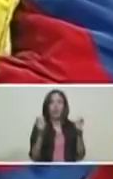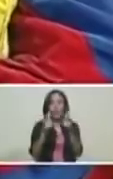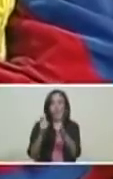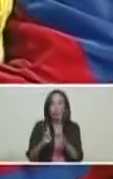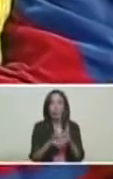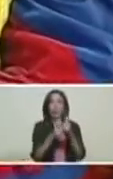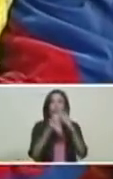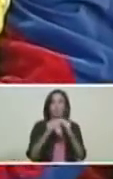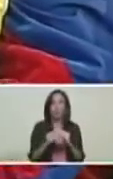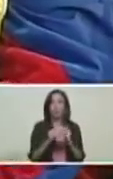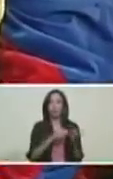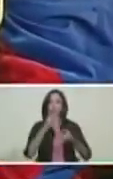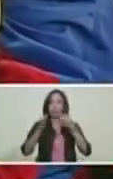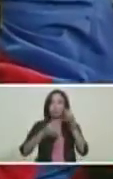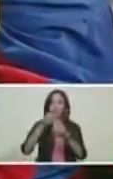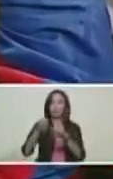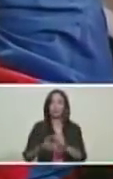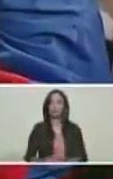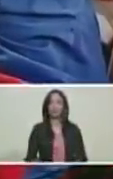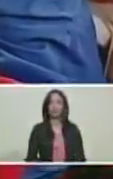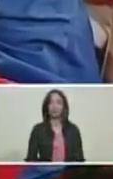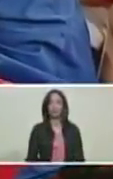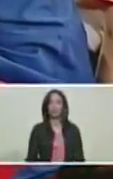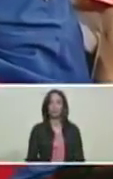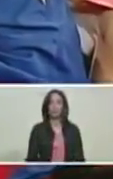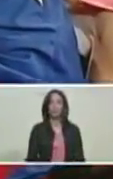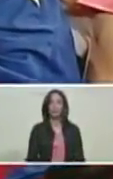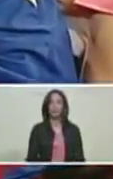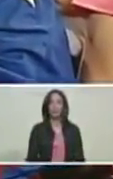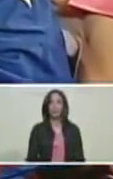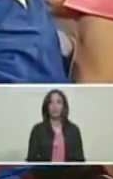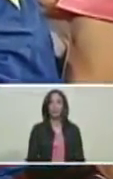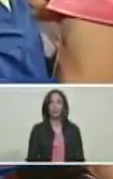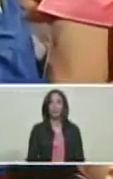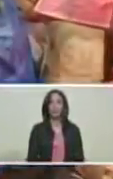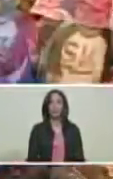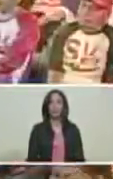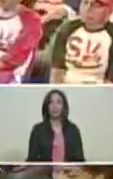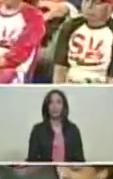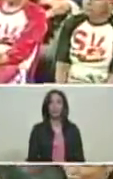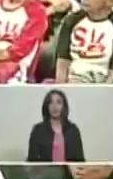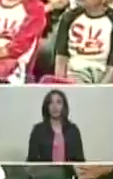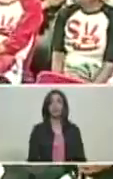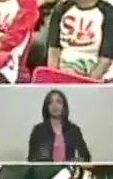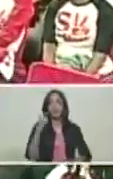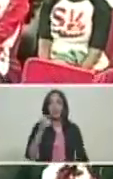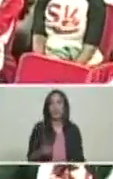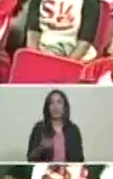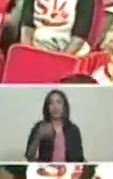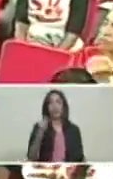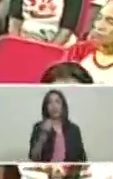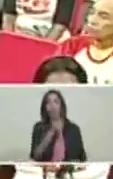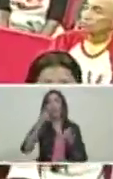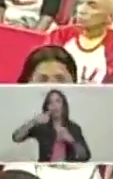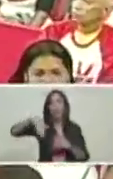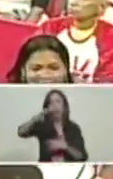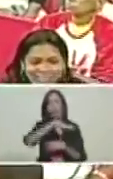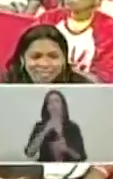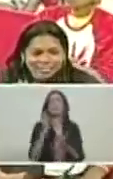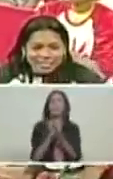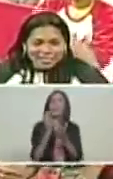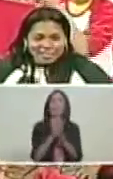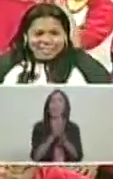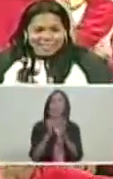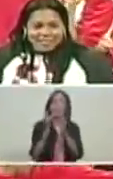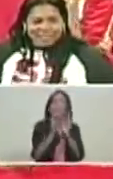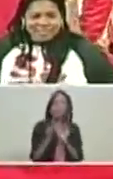con el pueblo a través de los medios de comunicación. Es muy importante tener a nuestro pueblo siempre